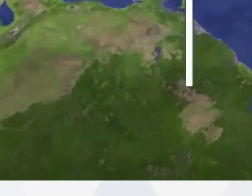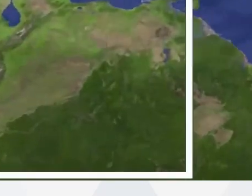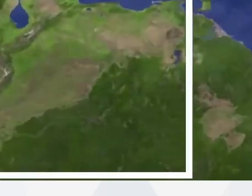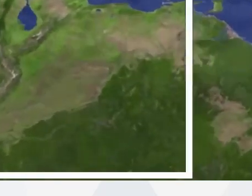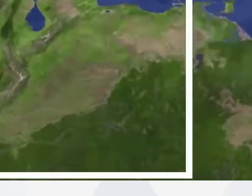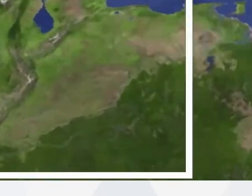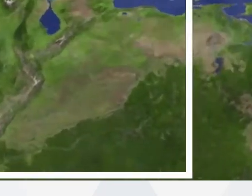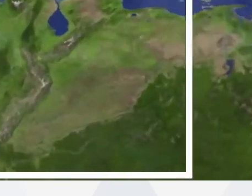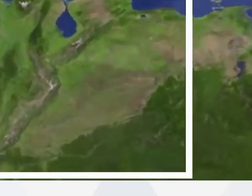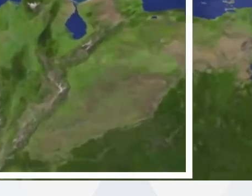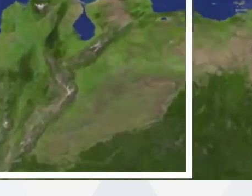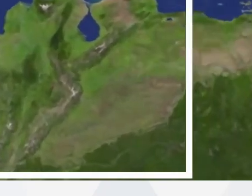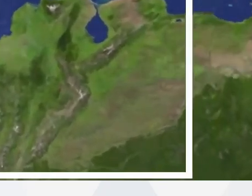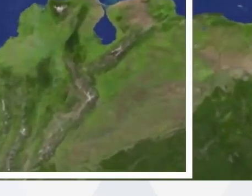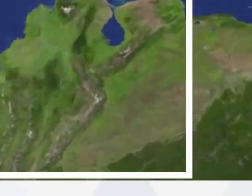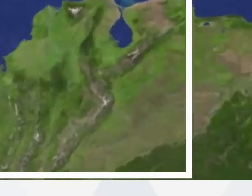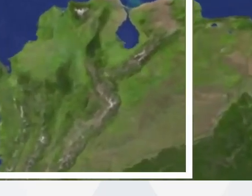temprana.